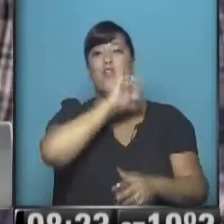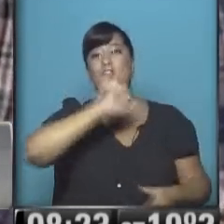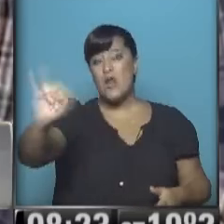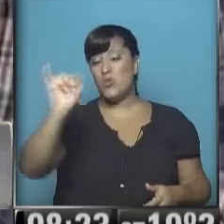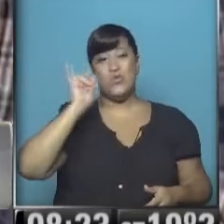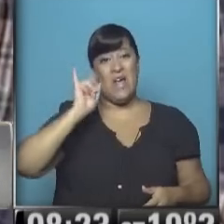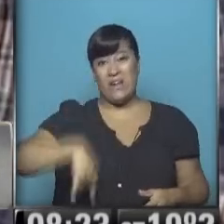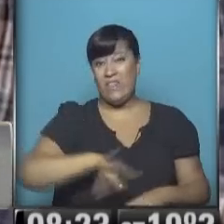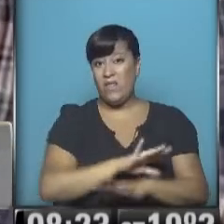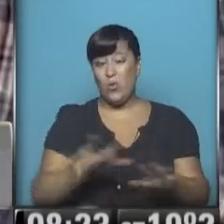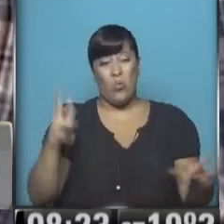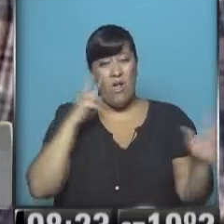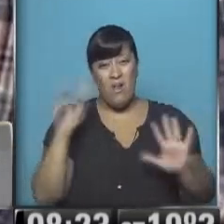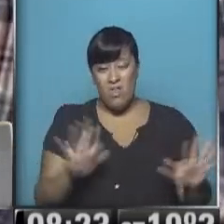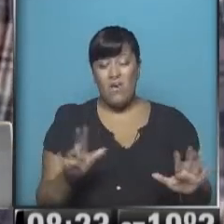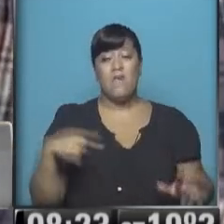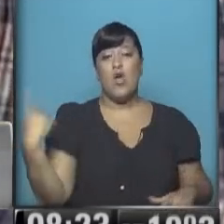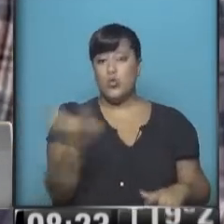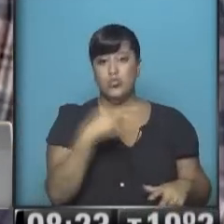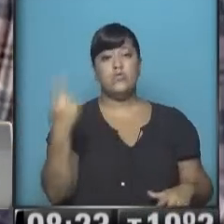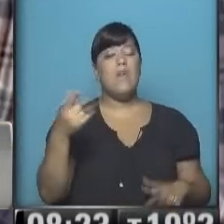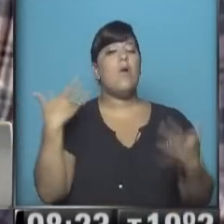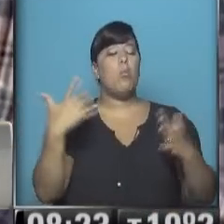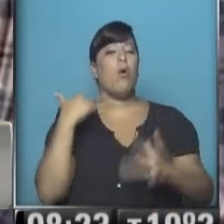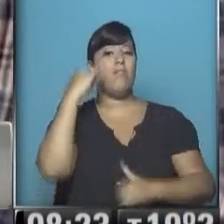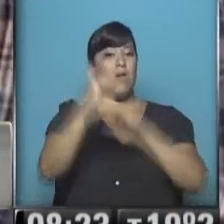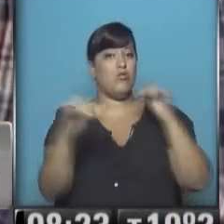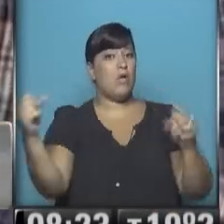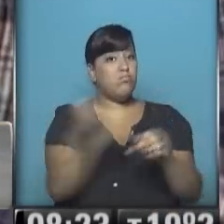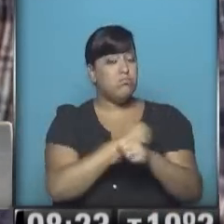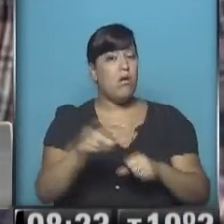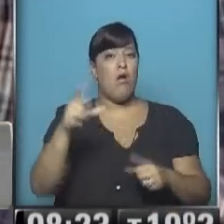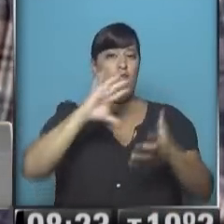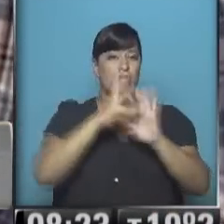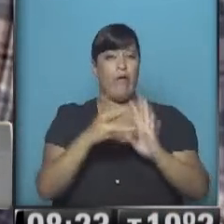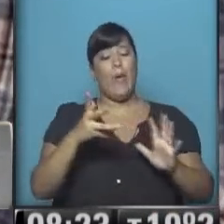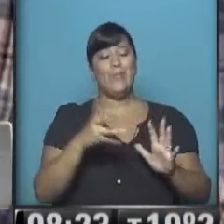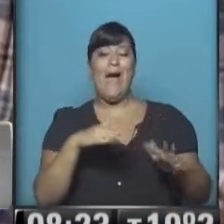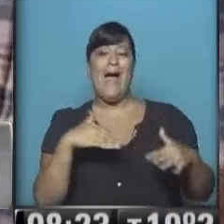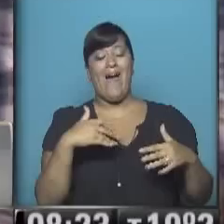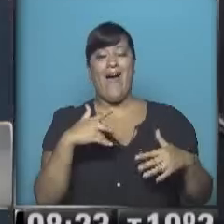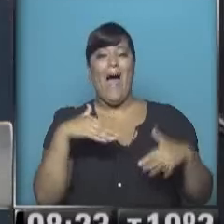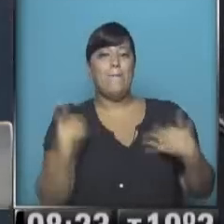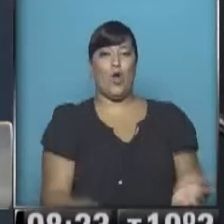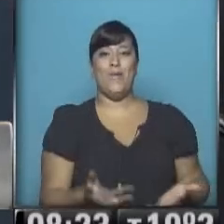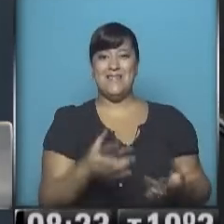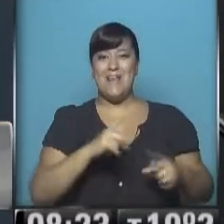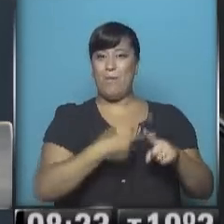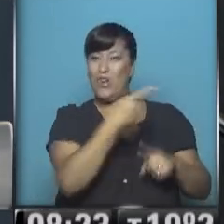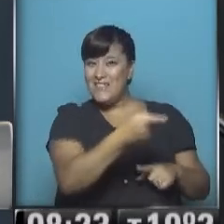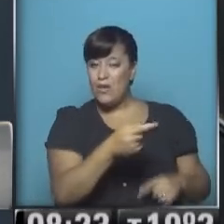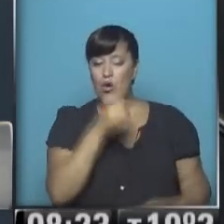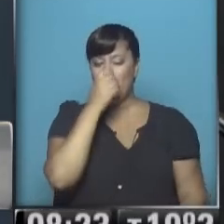que no tiene ningún tipo de asidero ustedes están en condiciones de afirmar que es eh Un mero oportunismo político creo que